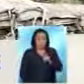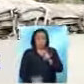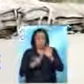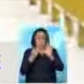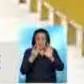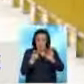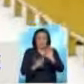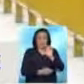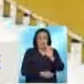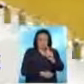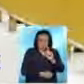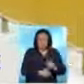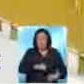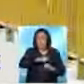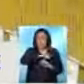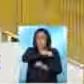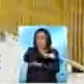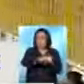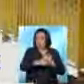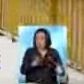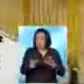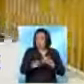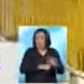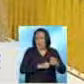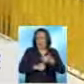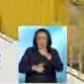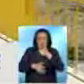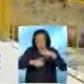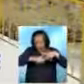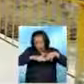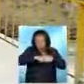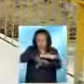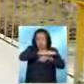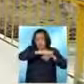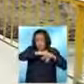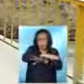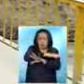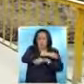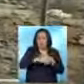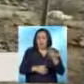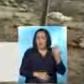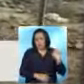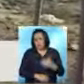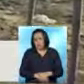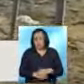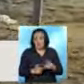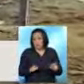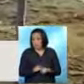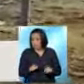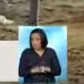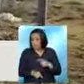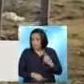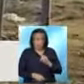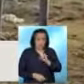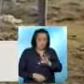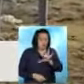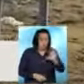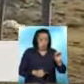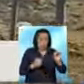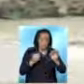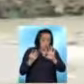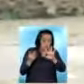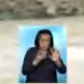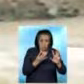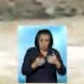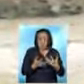271 puentes que fueron severamente dañados por las crecidas de los ríos en los últimos días. Además, 159